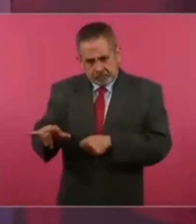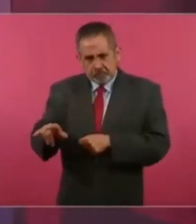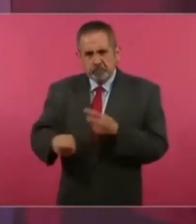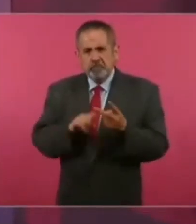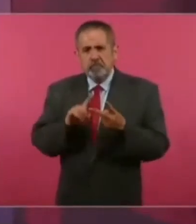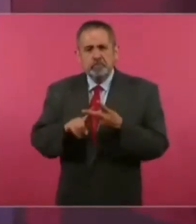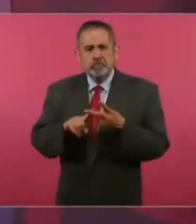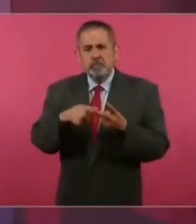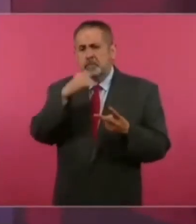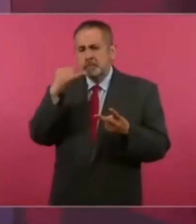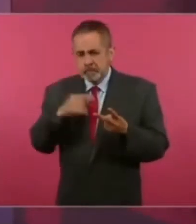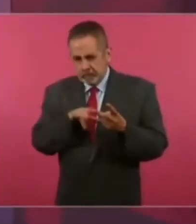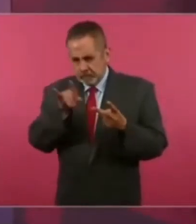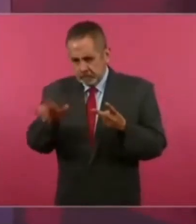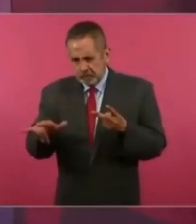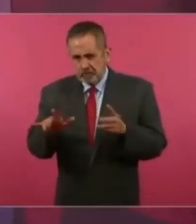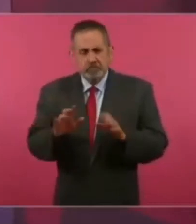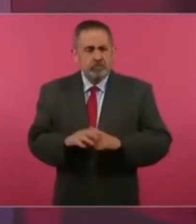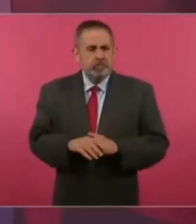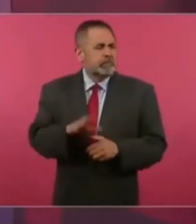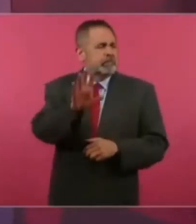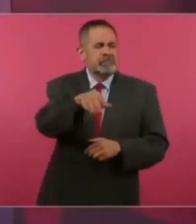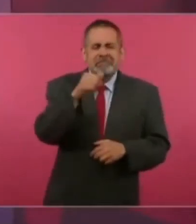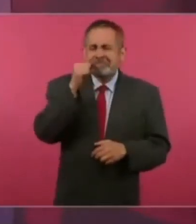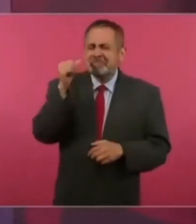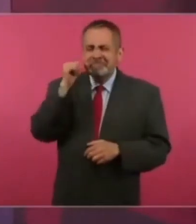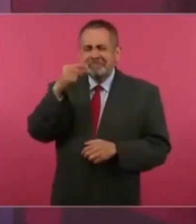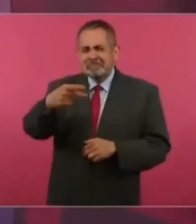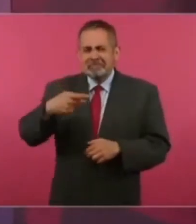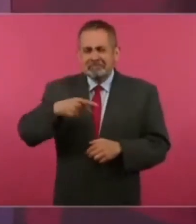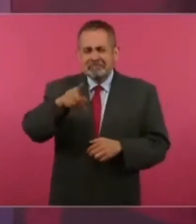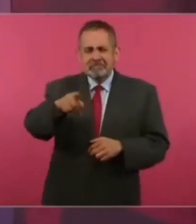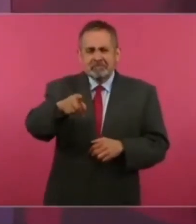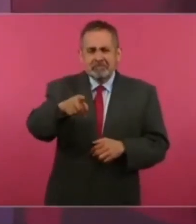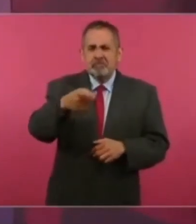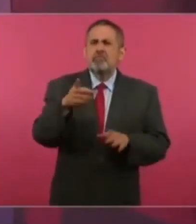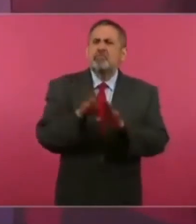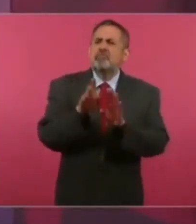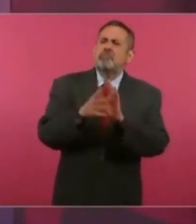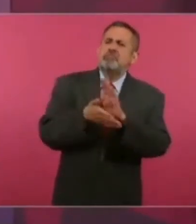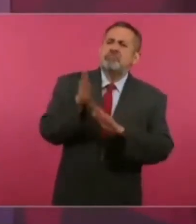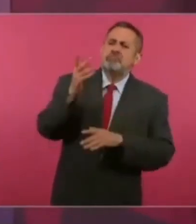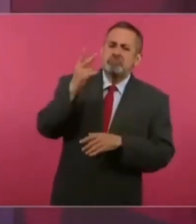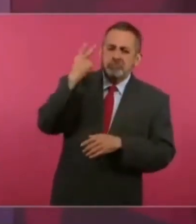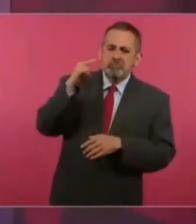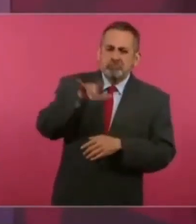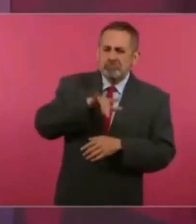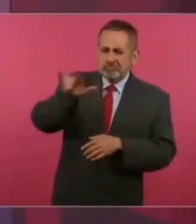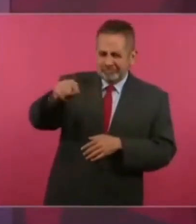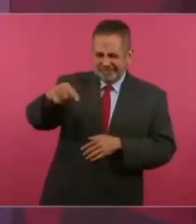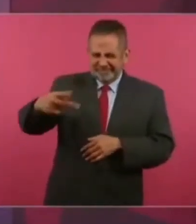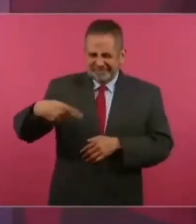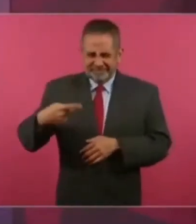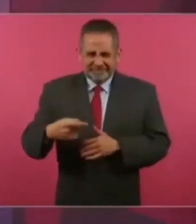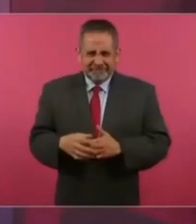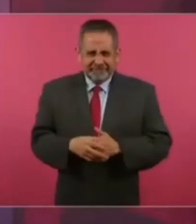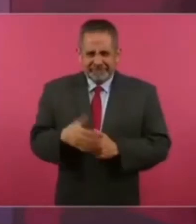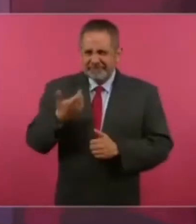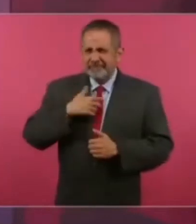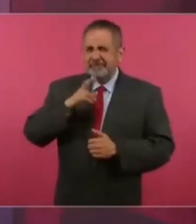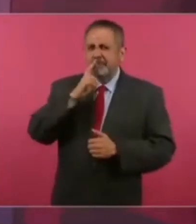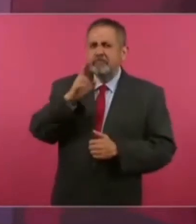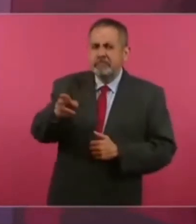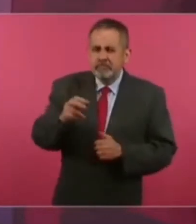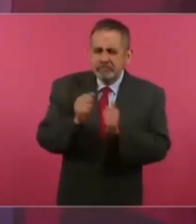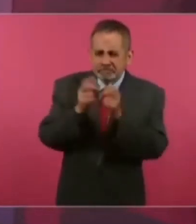a Chile. Sí, y ayer creo que me dijo, ¿y cómo va a ir? Me dijo una joven. Y le iba yo a contestar,